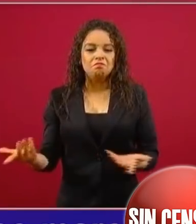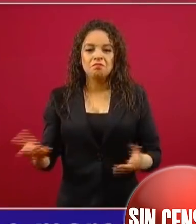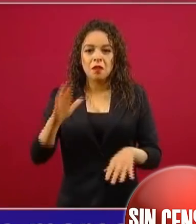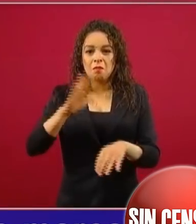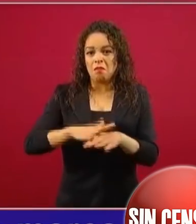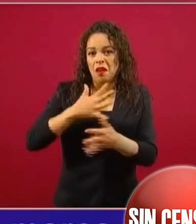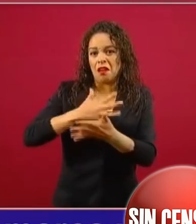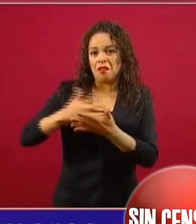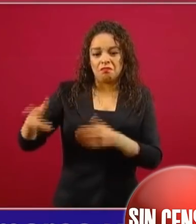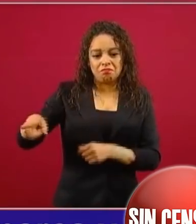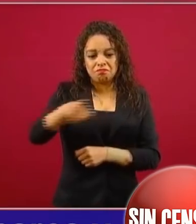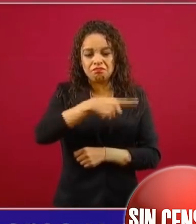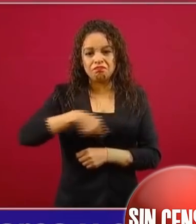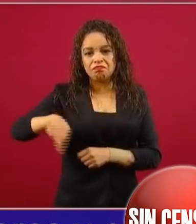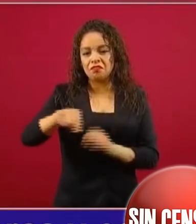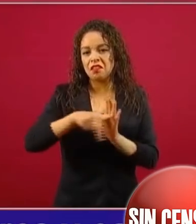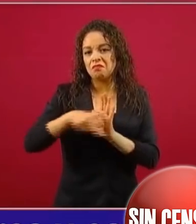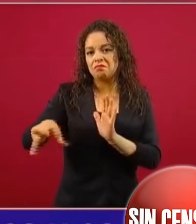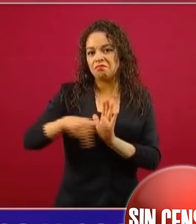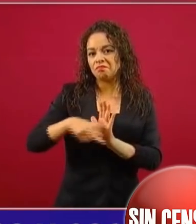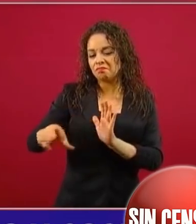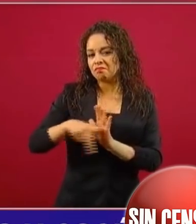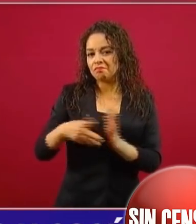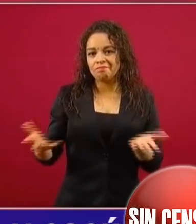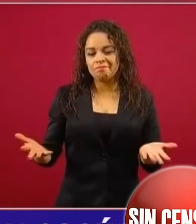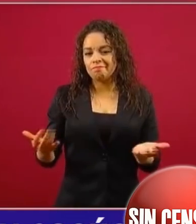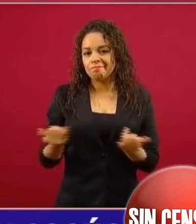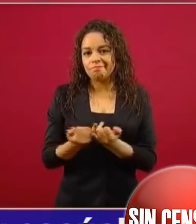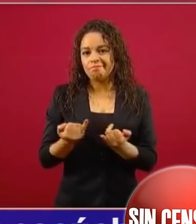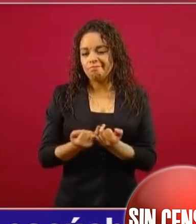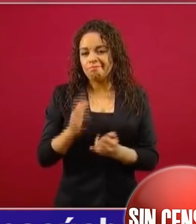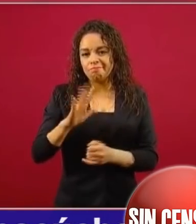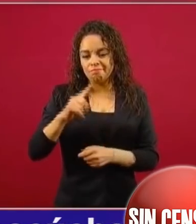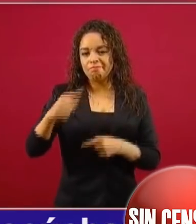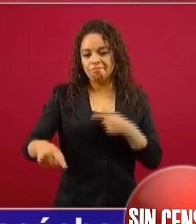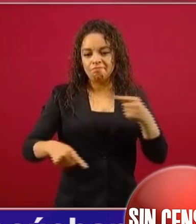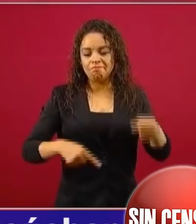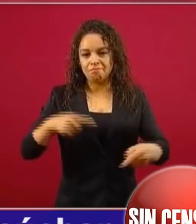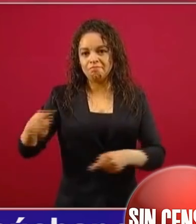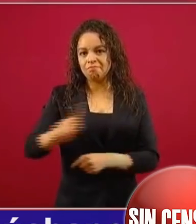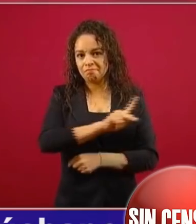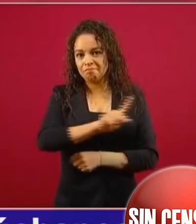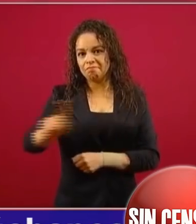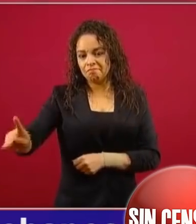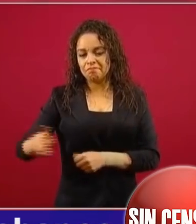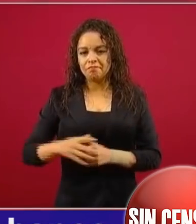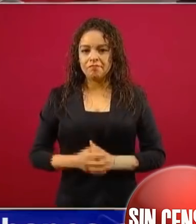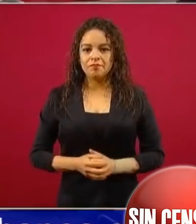los que actuaban